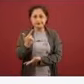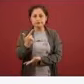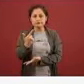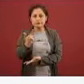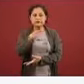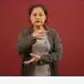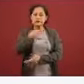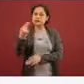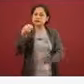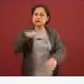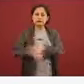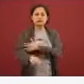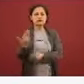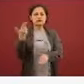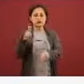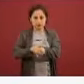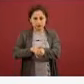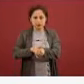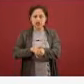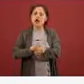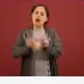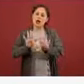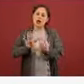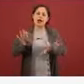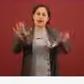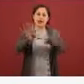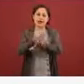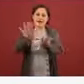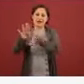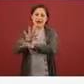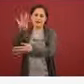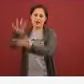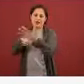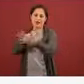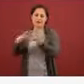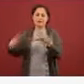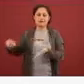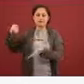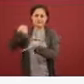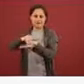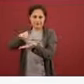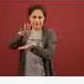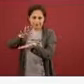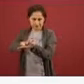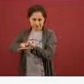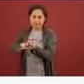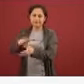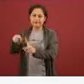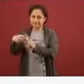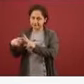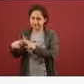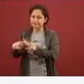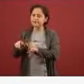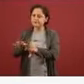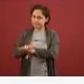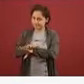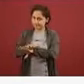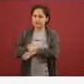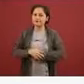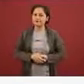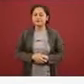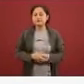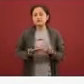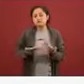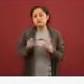necesitar hospitalización y, por supuesto, eventualmente, afortunadamente, en una proporción pequeña, llegar a